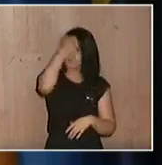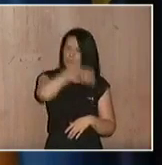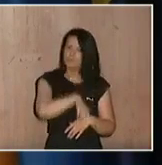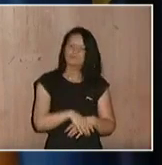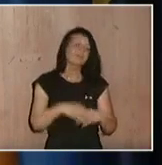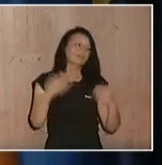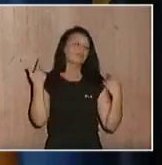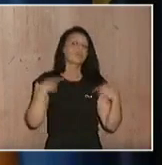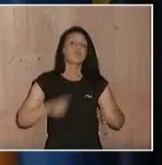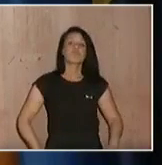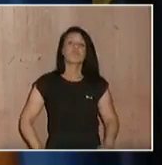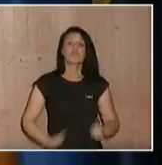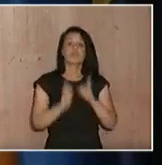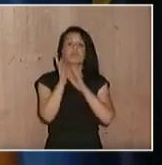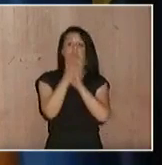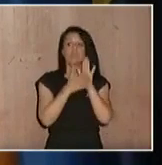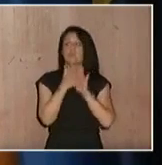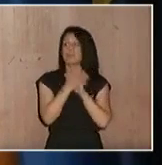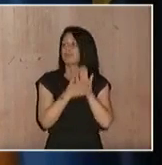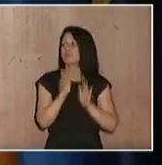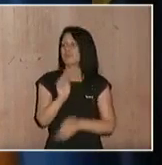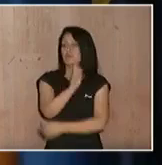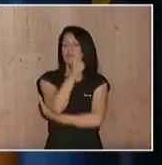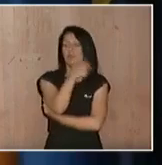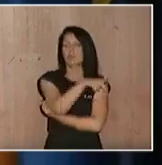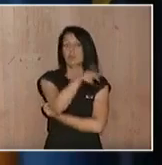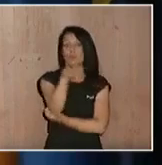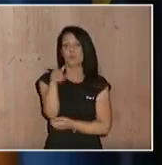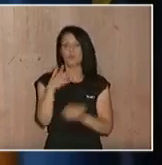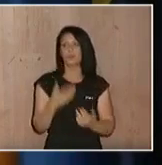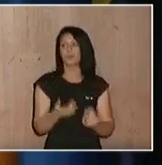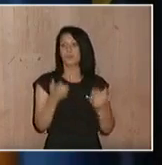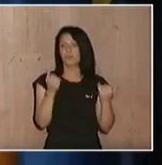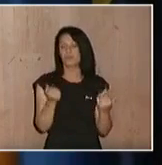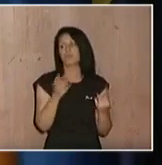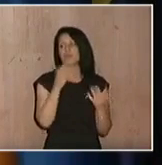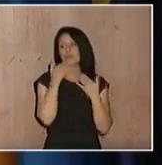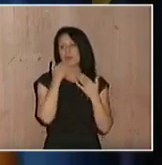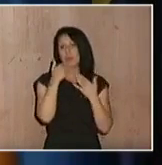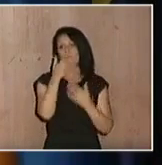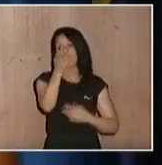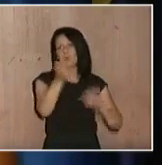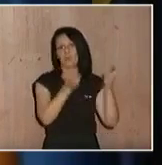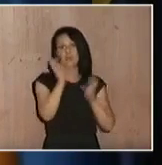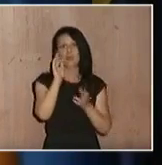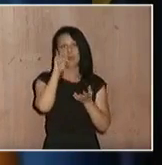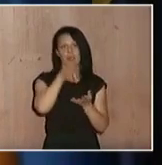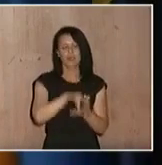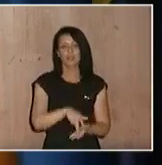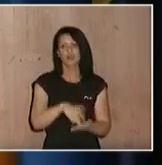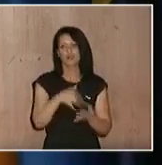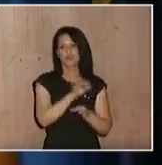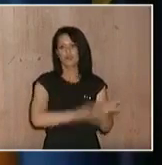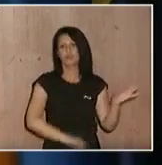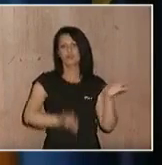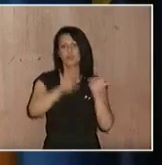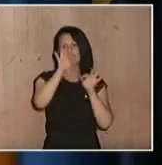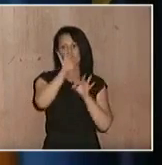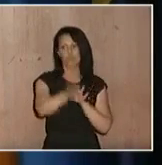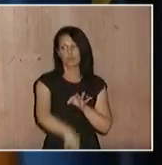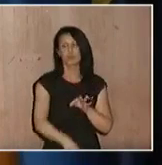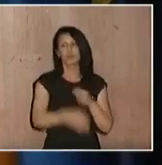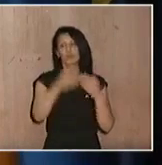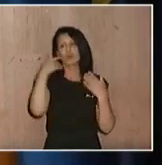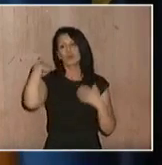mis primeras palabras para agradecerles a todos ustedes su presencia en el acto de la solemne investidura como